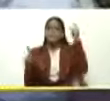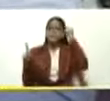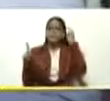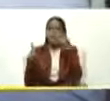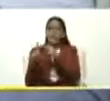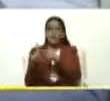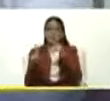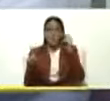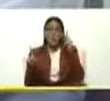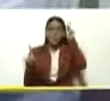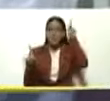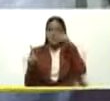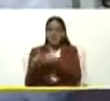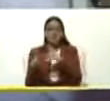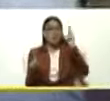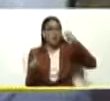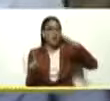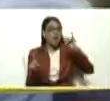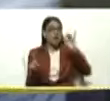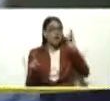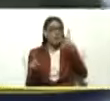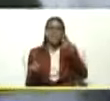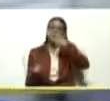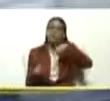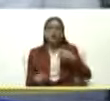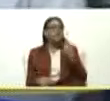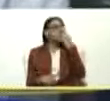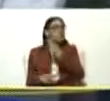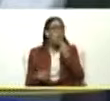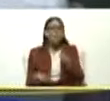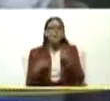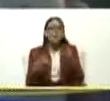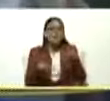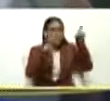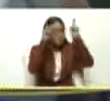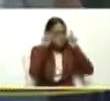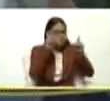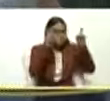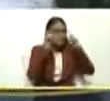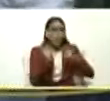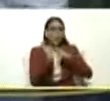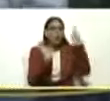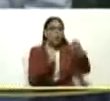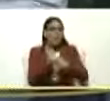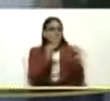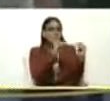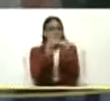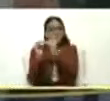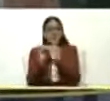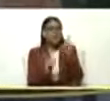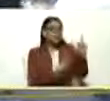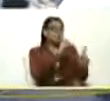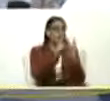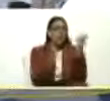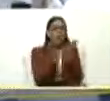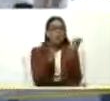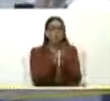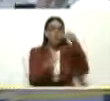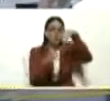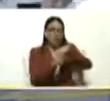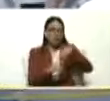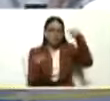están comprometidas y a la formación integral de cada uno de los estudiantes. En